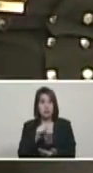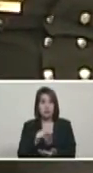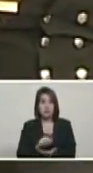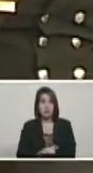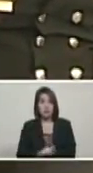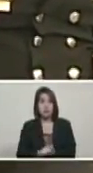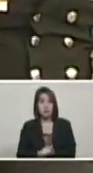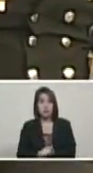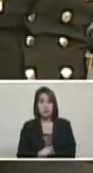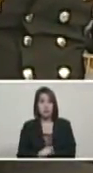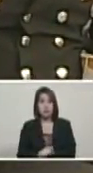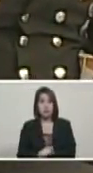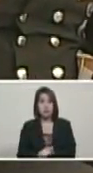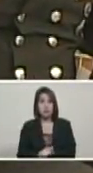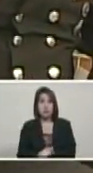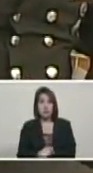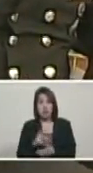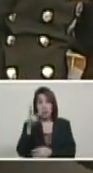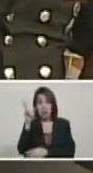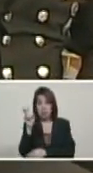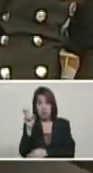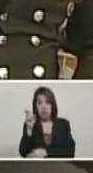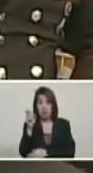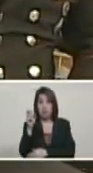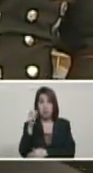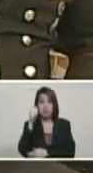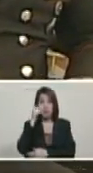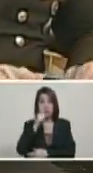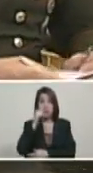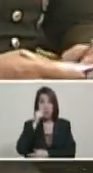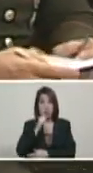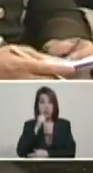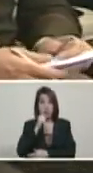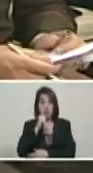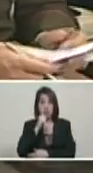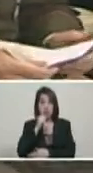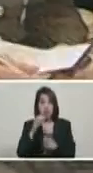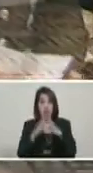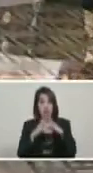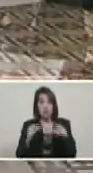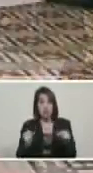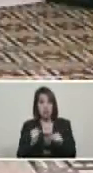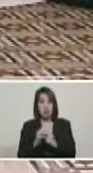ahora, viernes y sábado, trabajadores, trabajadoras, compatriotas.